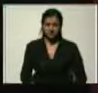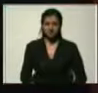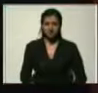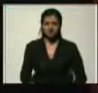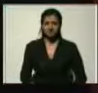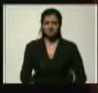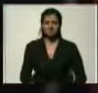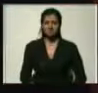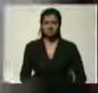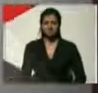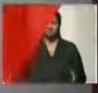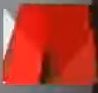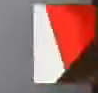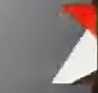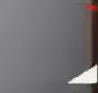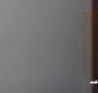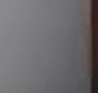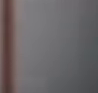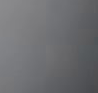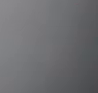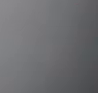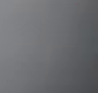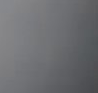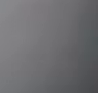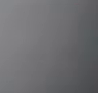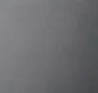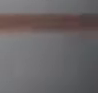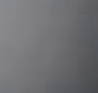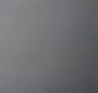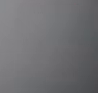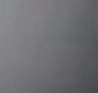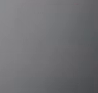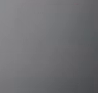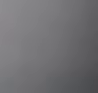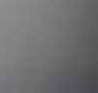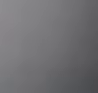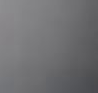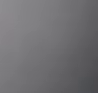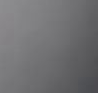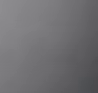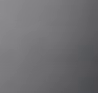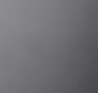sed. Por un limpio futuro.